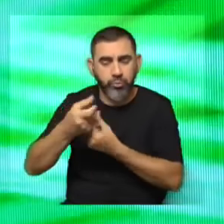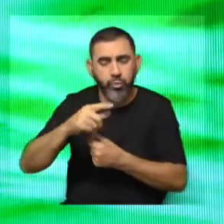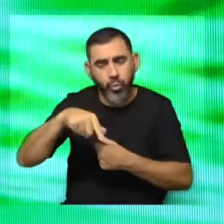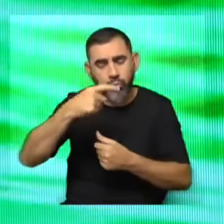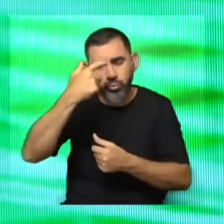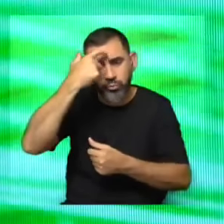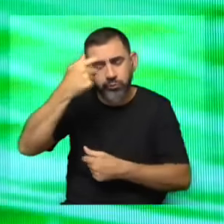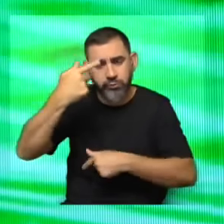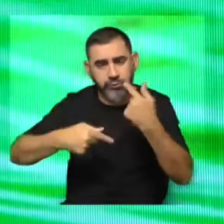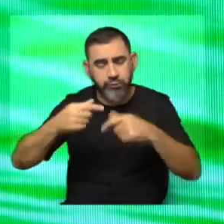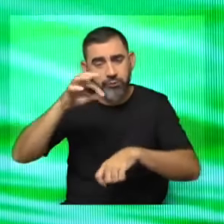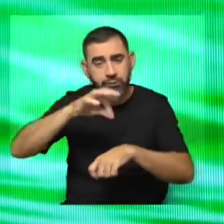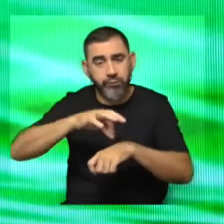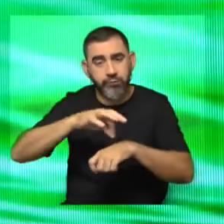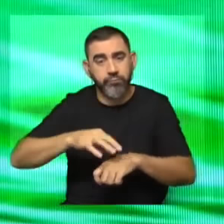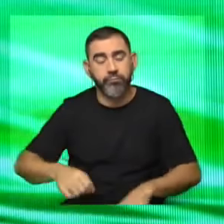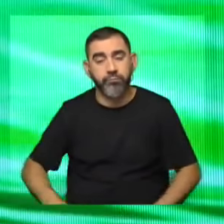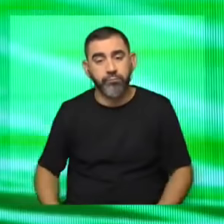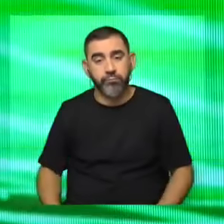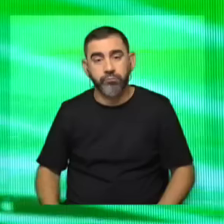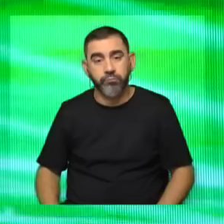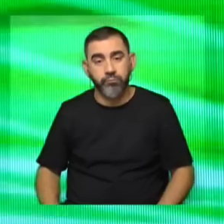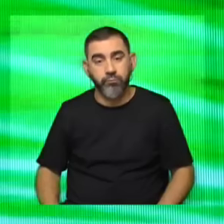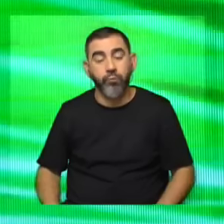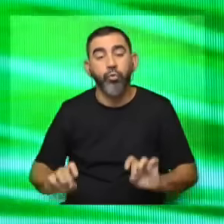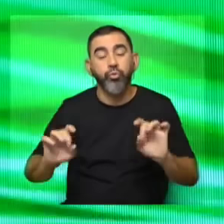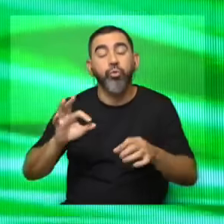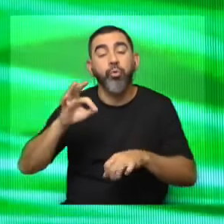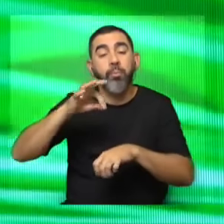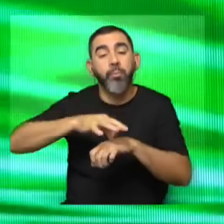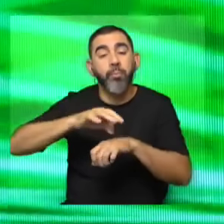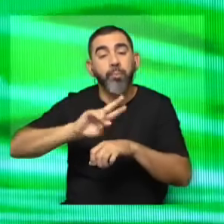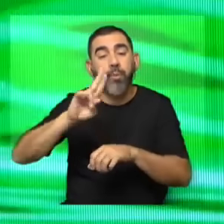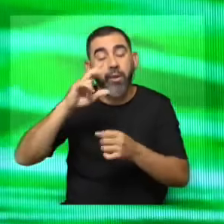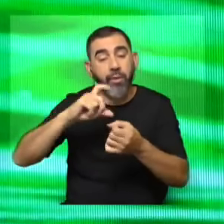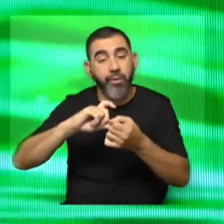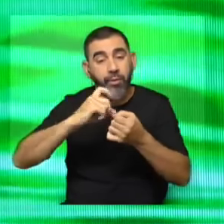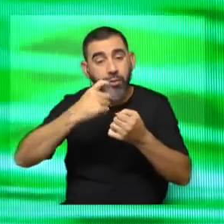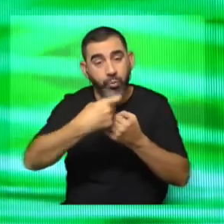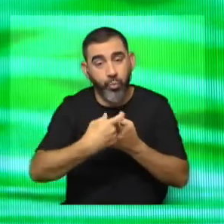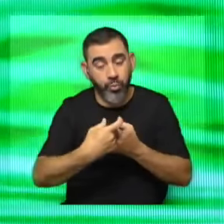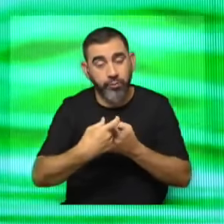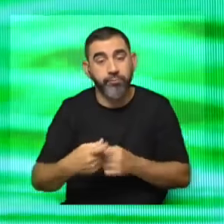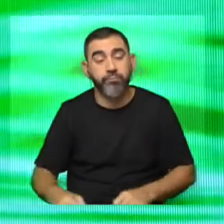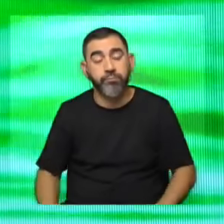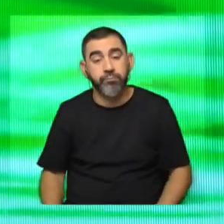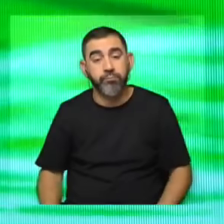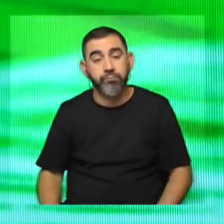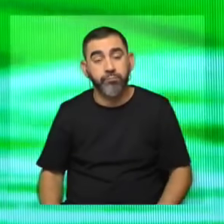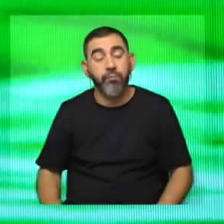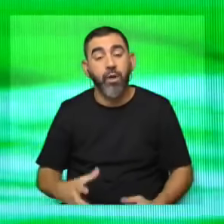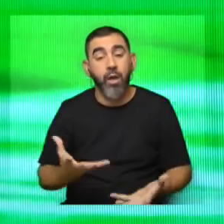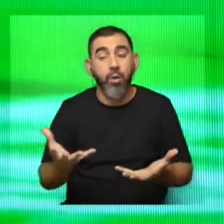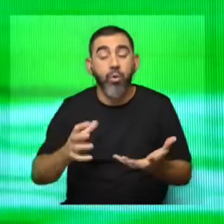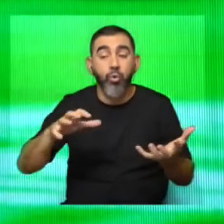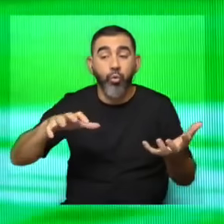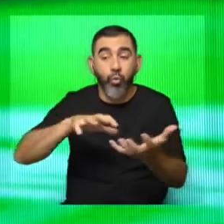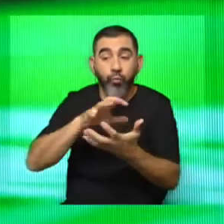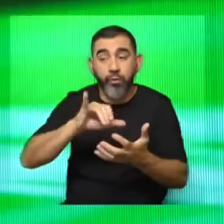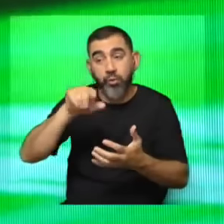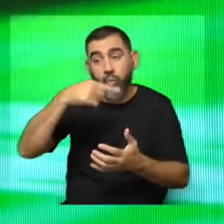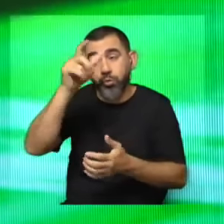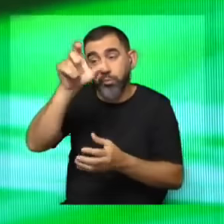científicas este por lo tanto esto no es una cosa solo del sindicato médico del Uruguay este y bueno el cargo está en conflictos que si es ocupado